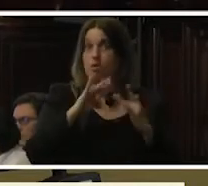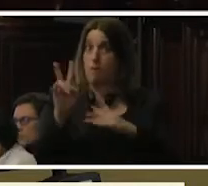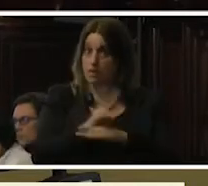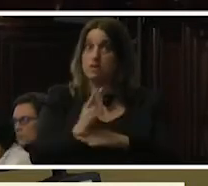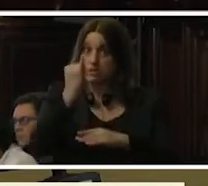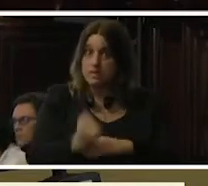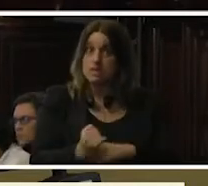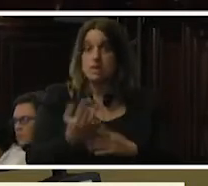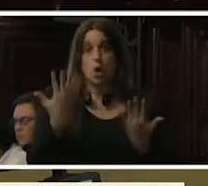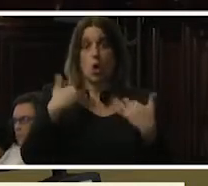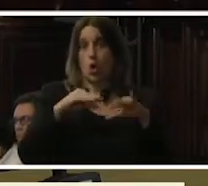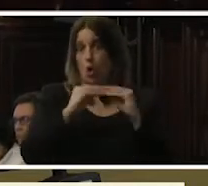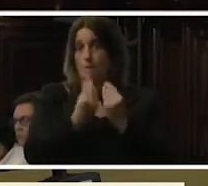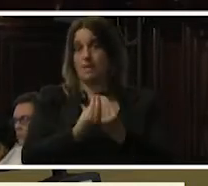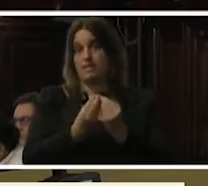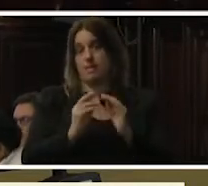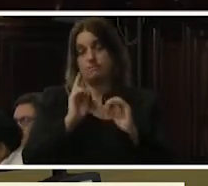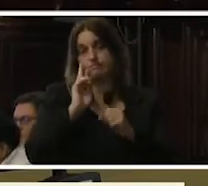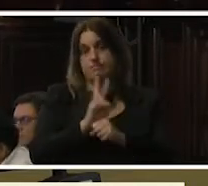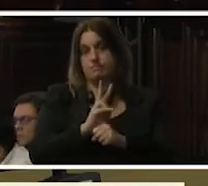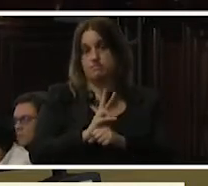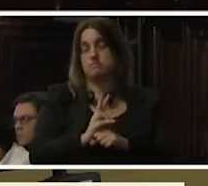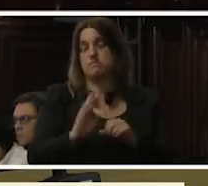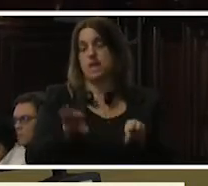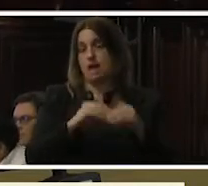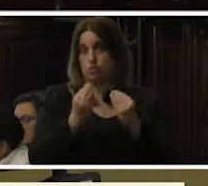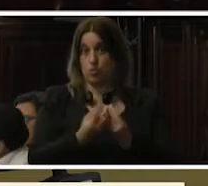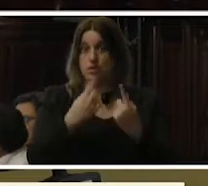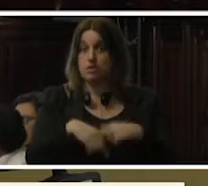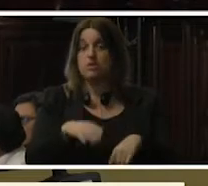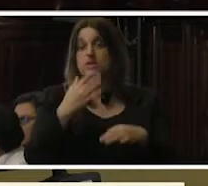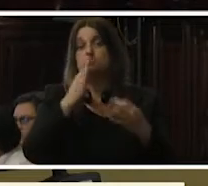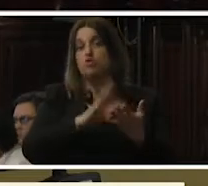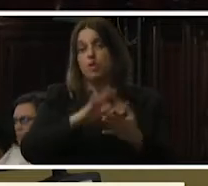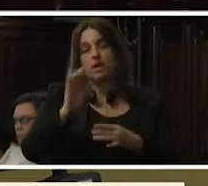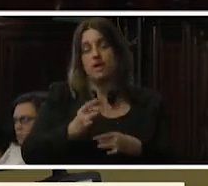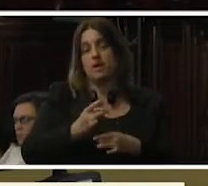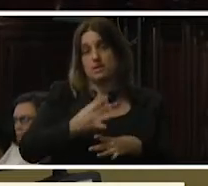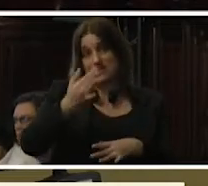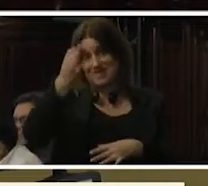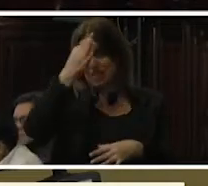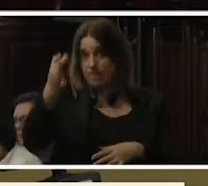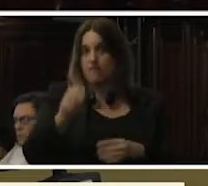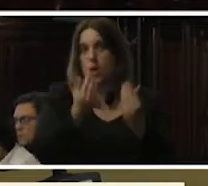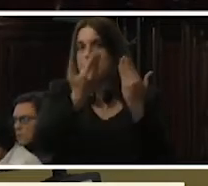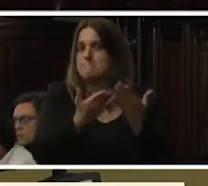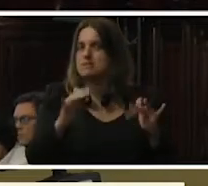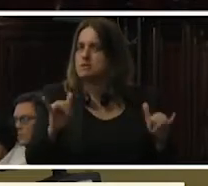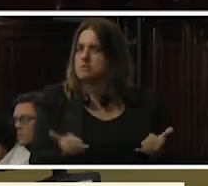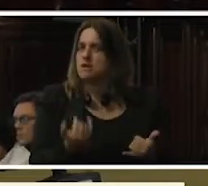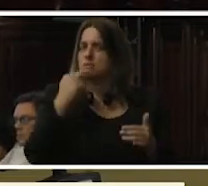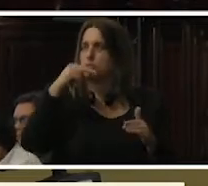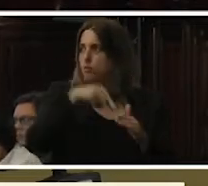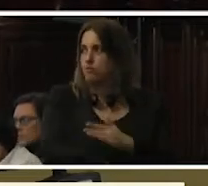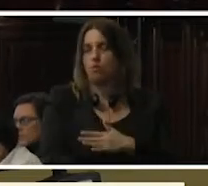integral de reserva absoluta. En rigor científico, iniciar el estudio de todos los casos de los